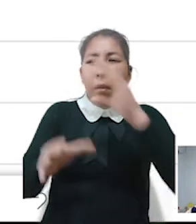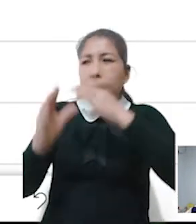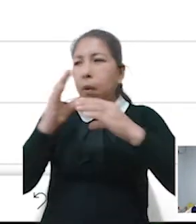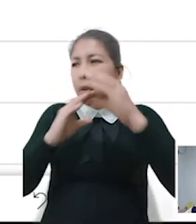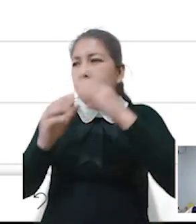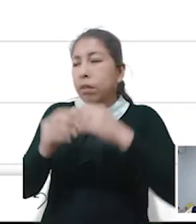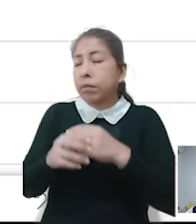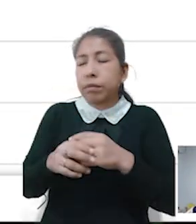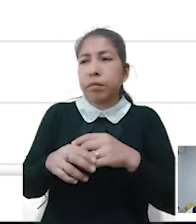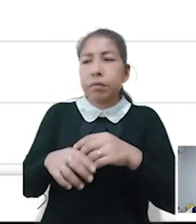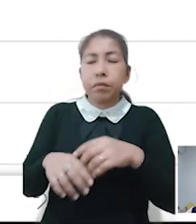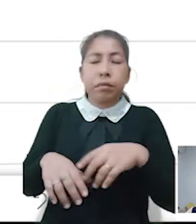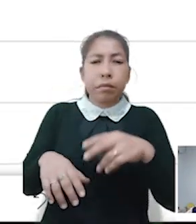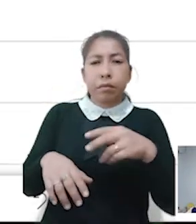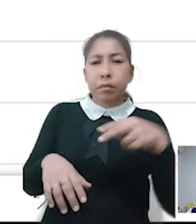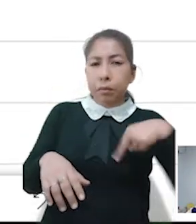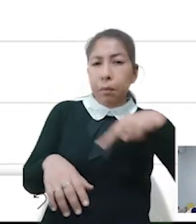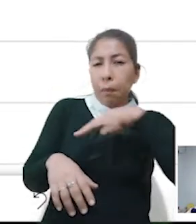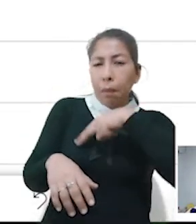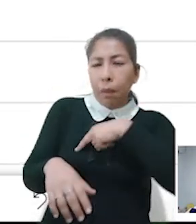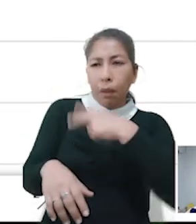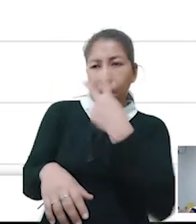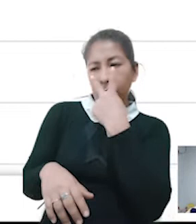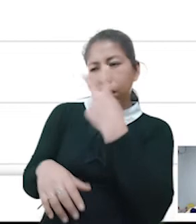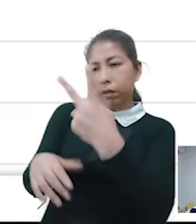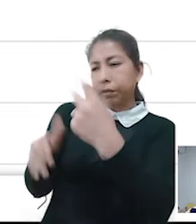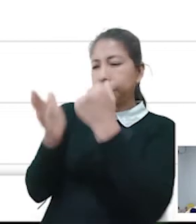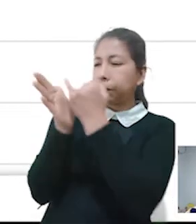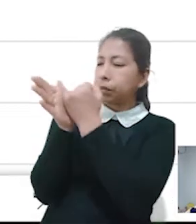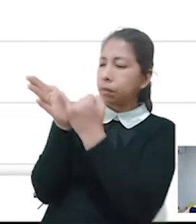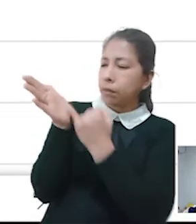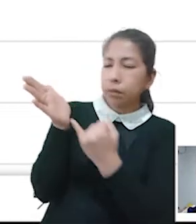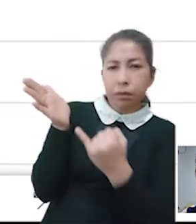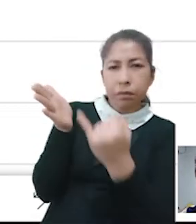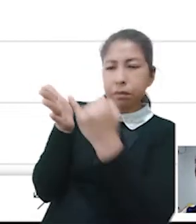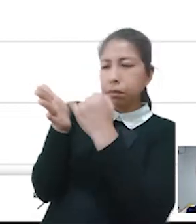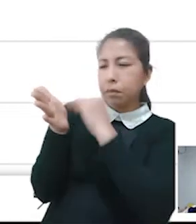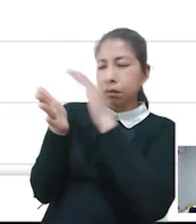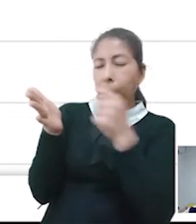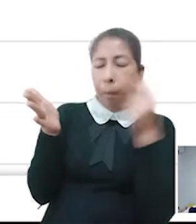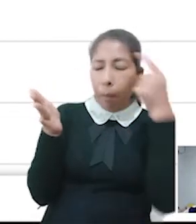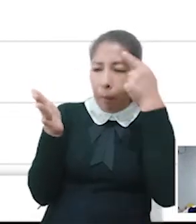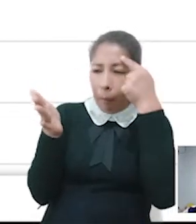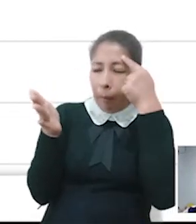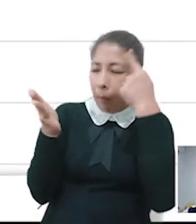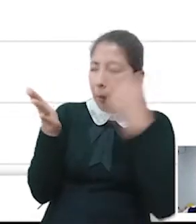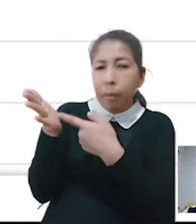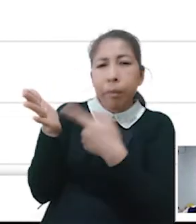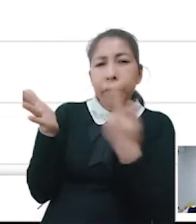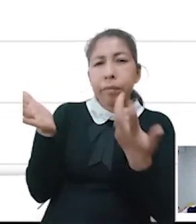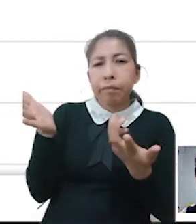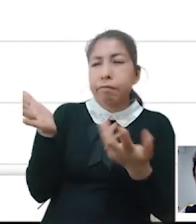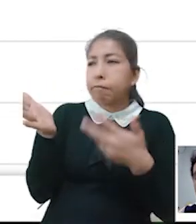que a través del lenguaje gráfico nos está pidiendo que realicemos cierto cálculo. Por ejemplo, en la figura se